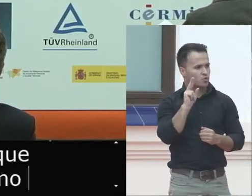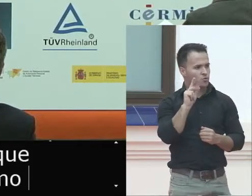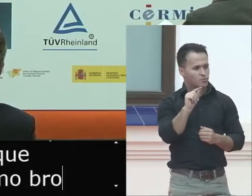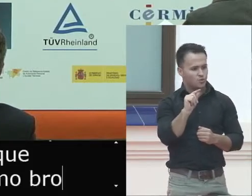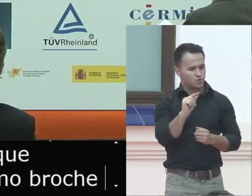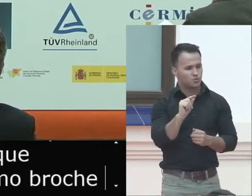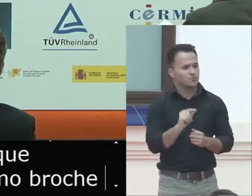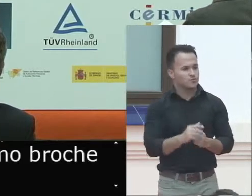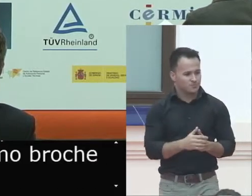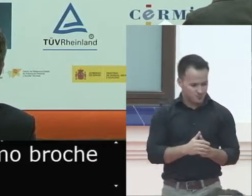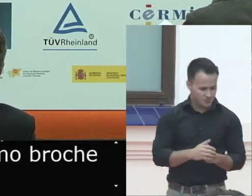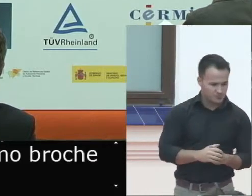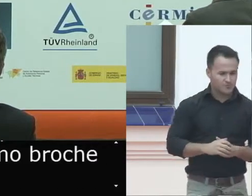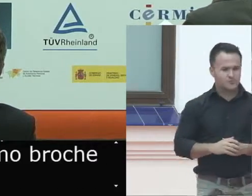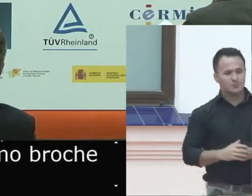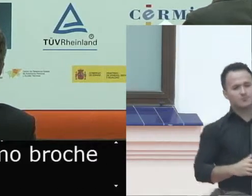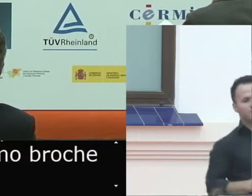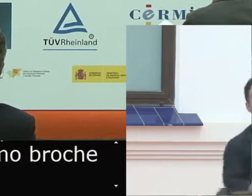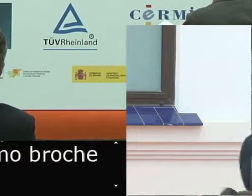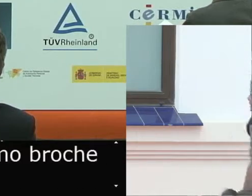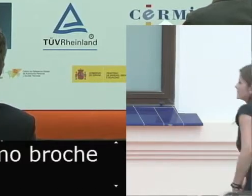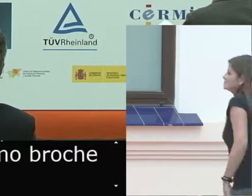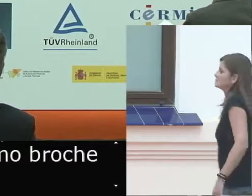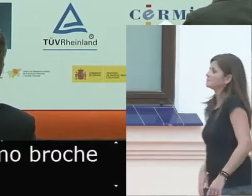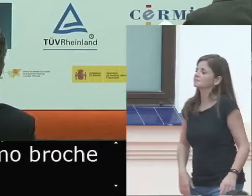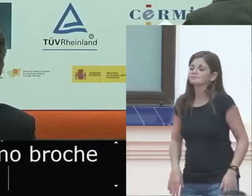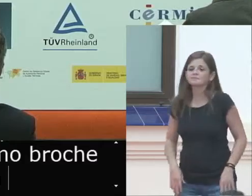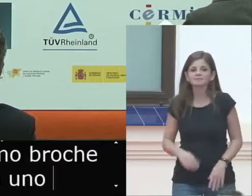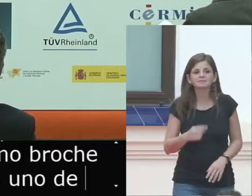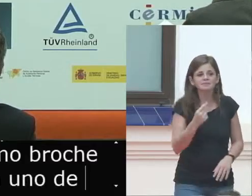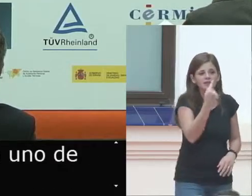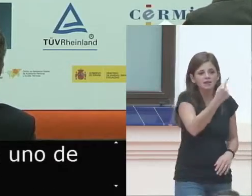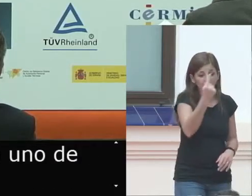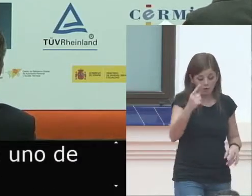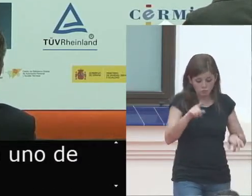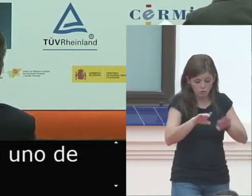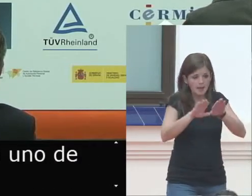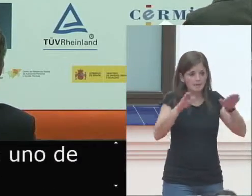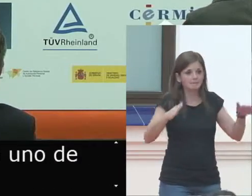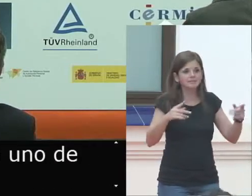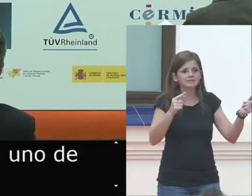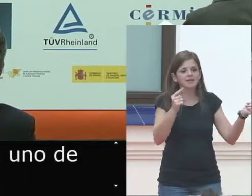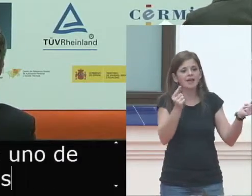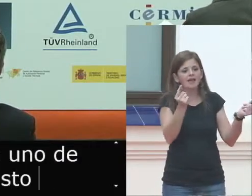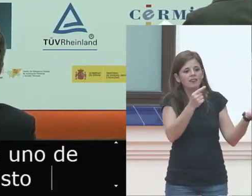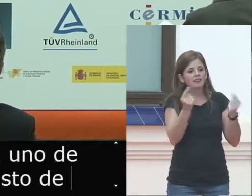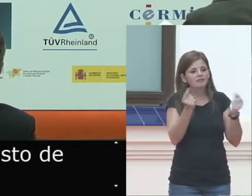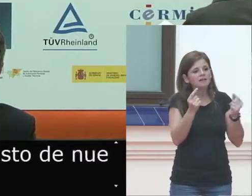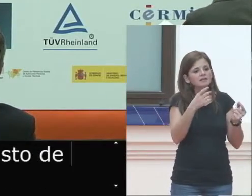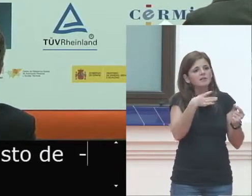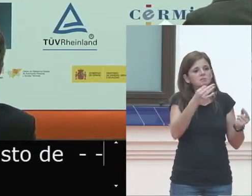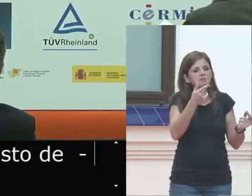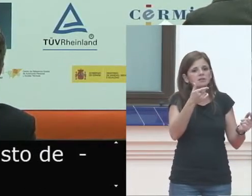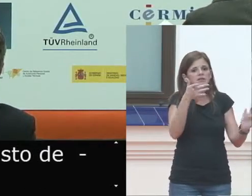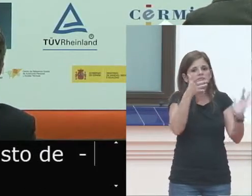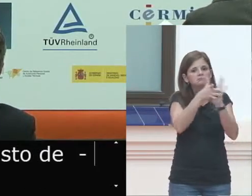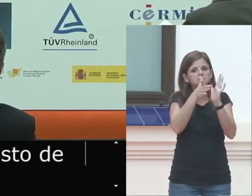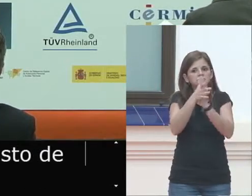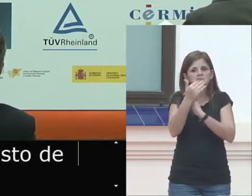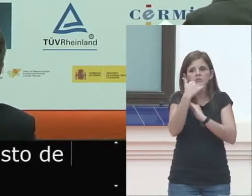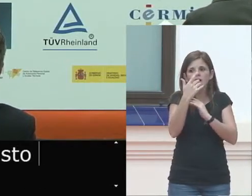de ellos, para cumplir con el tiempo previsto de nuestra mesa de debate, puedan dirigir unas palabras a